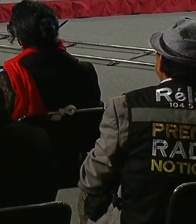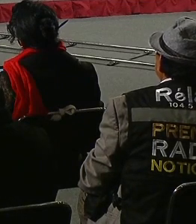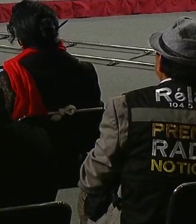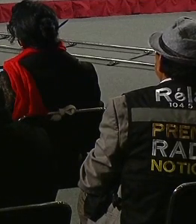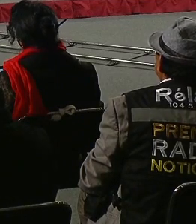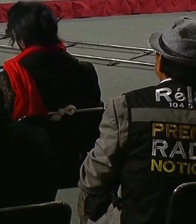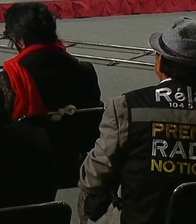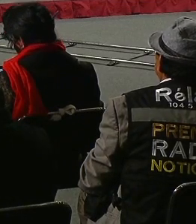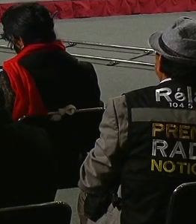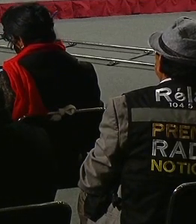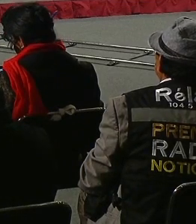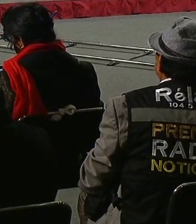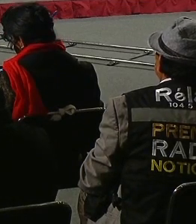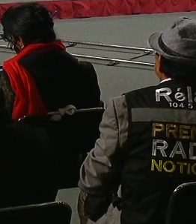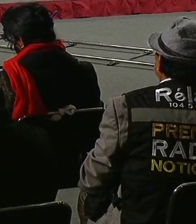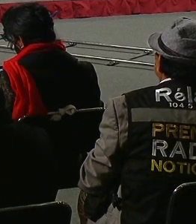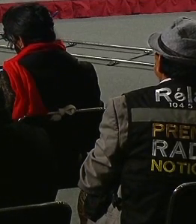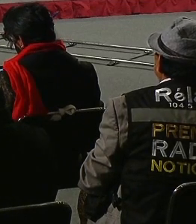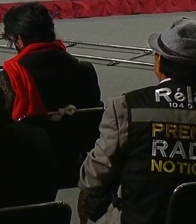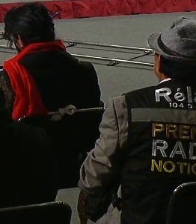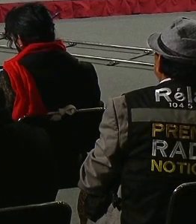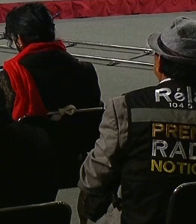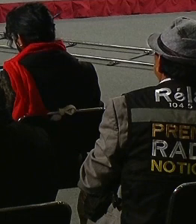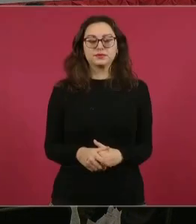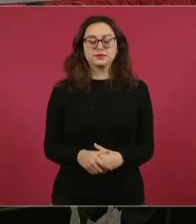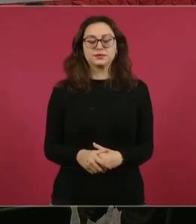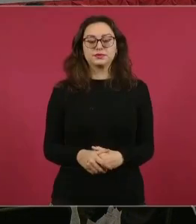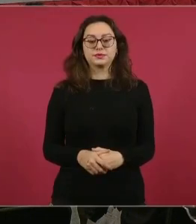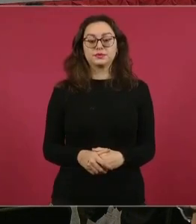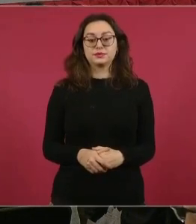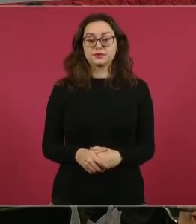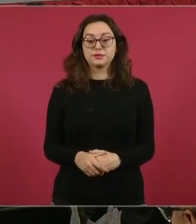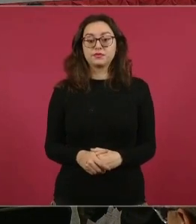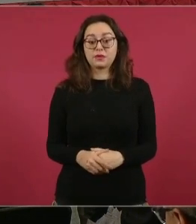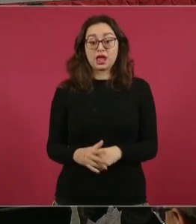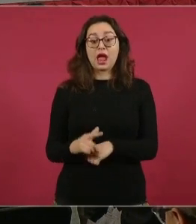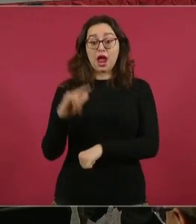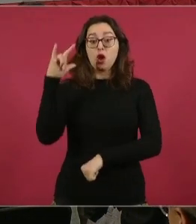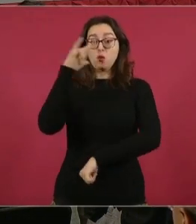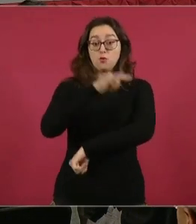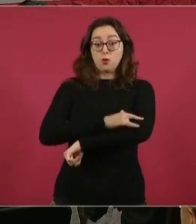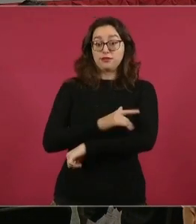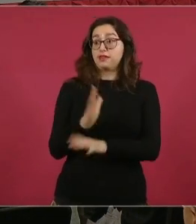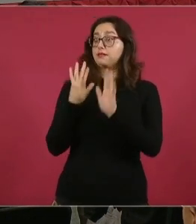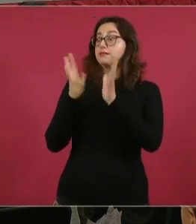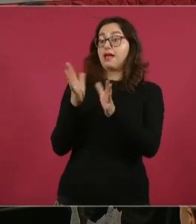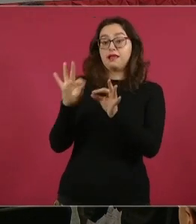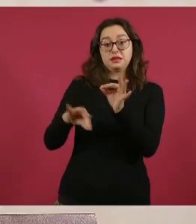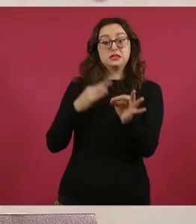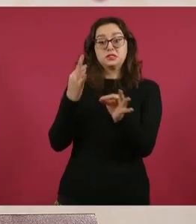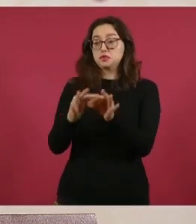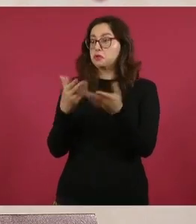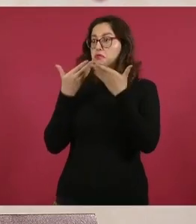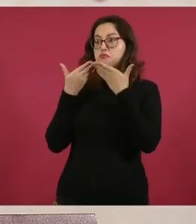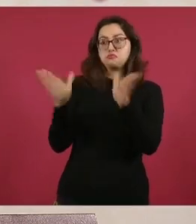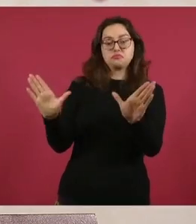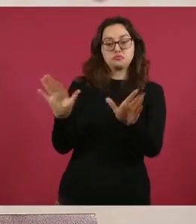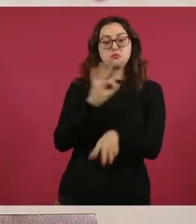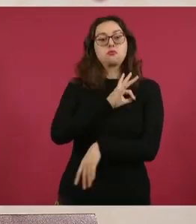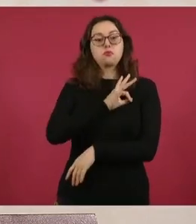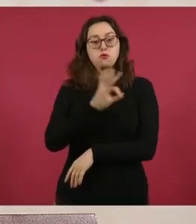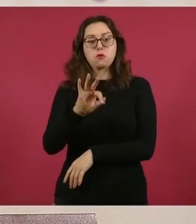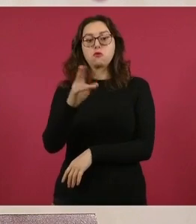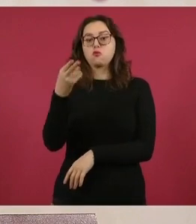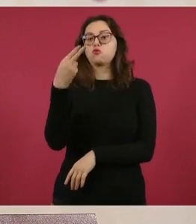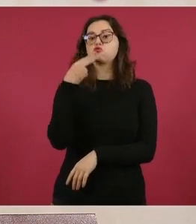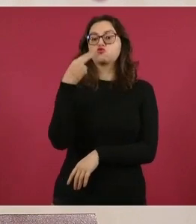Bueno, basta agregar que el aeropuerto está listo para funcionar. El operador será una unidad administrativa del Grupo